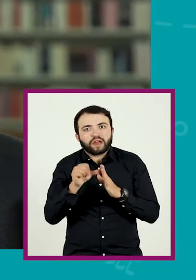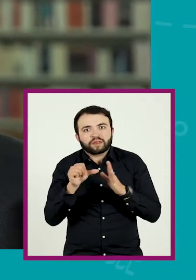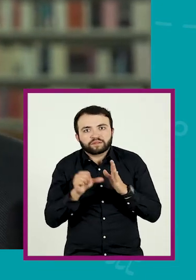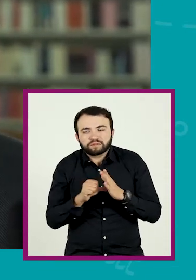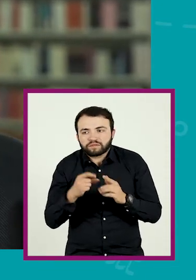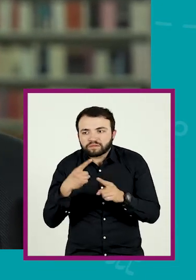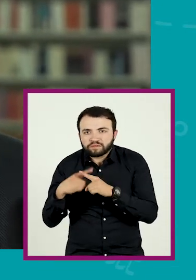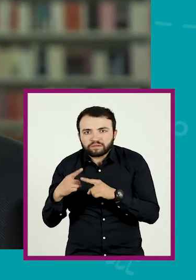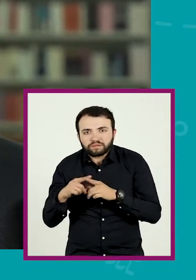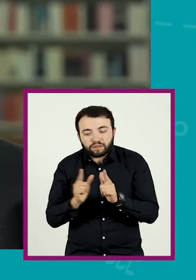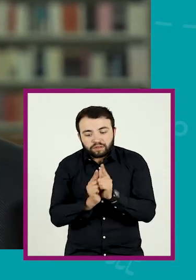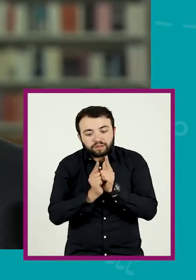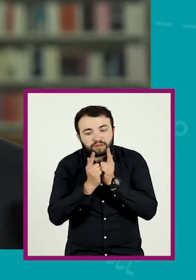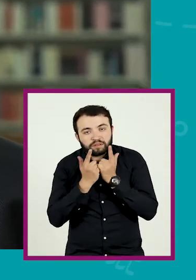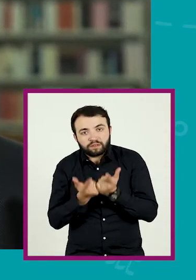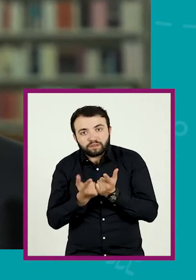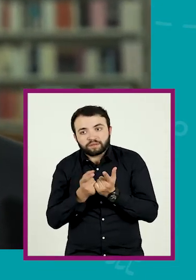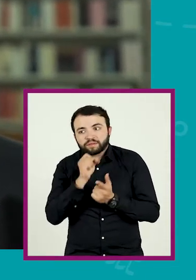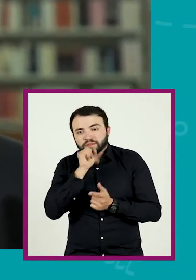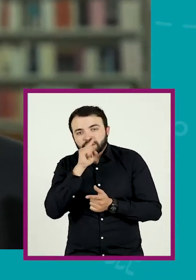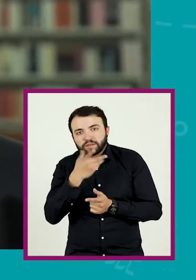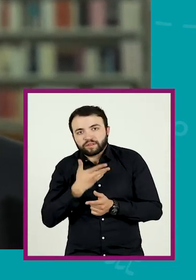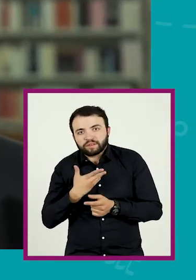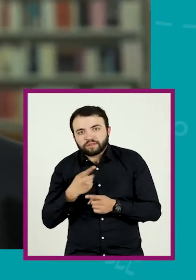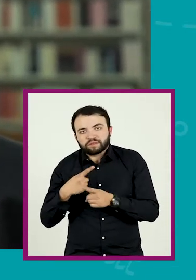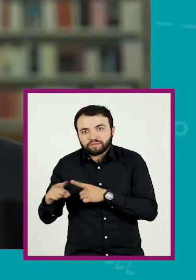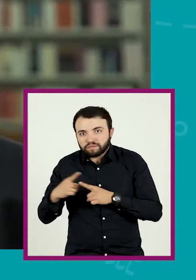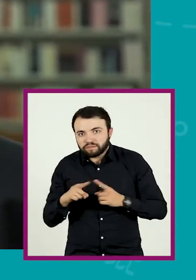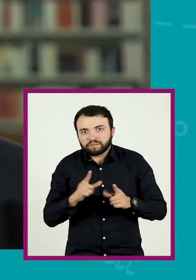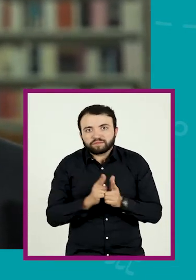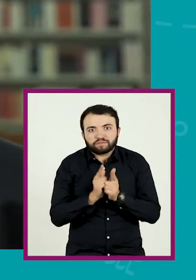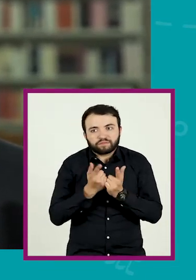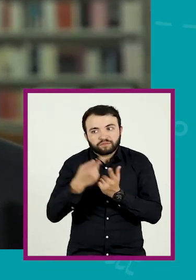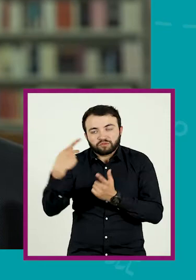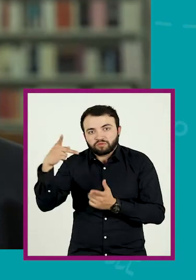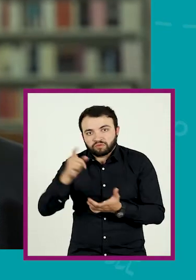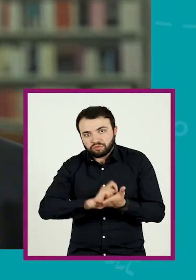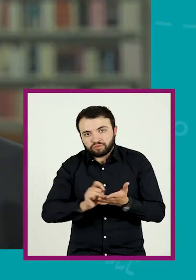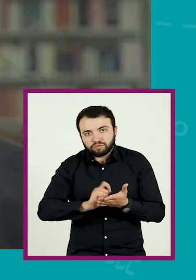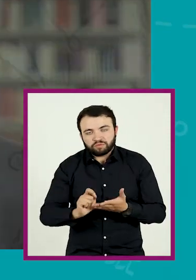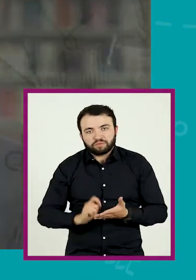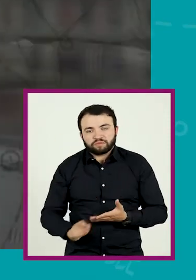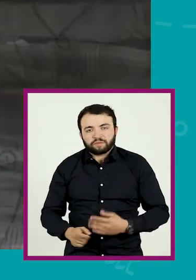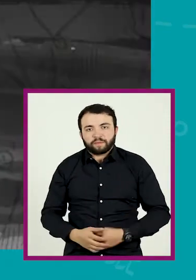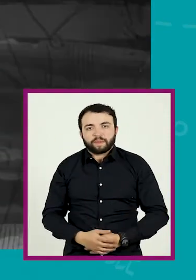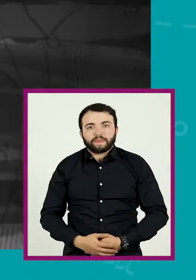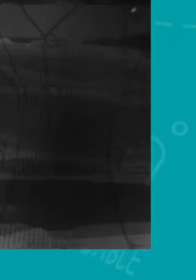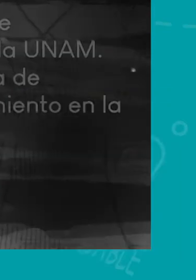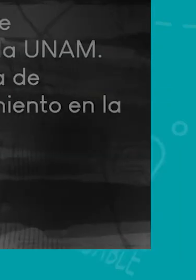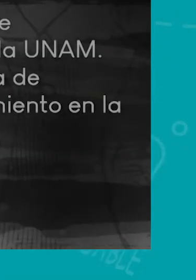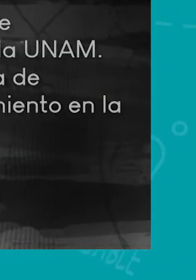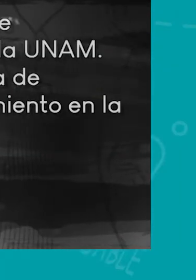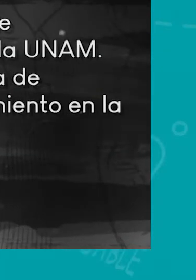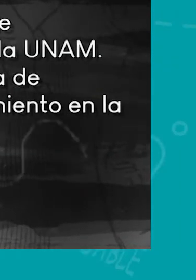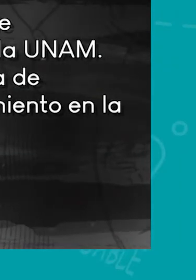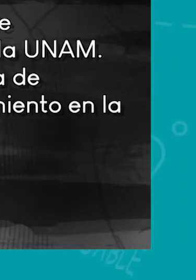su especialidad y también es coautor del libro Nuevas Perspectivas de la Epistemología.